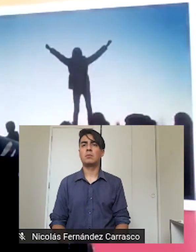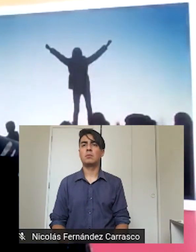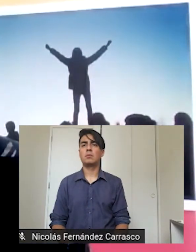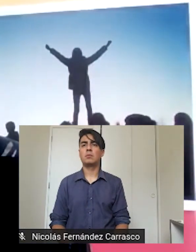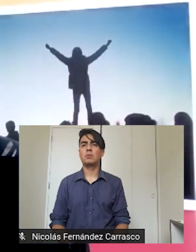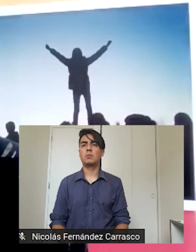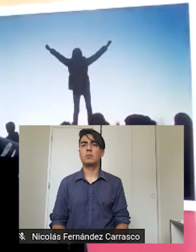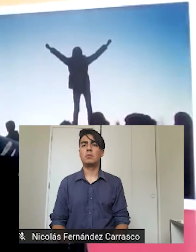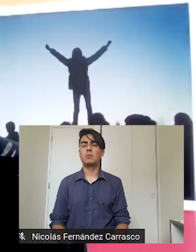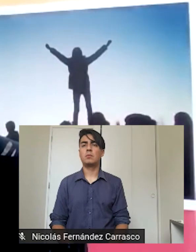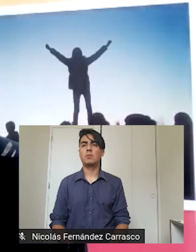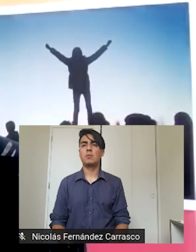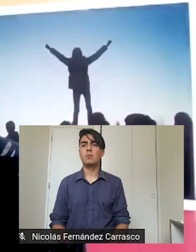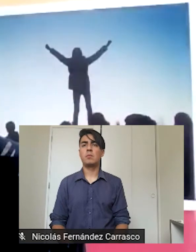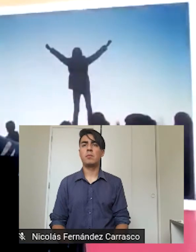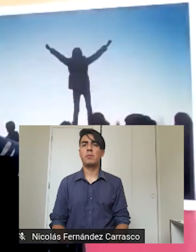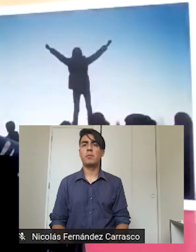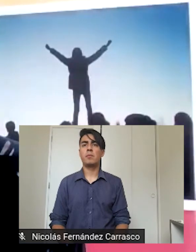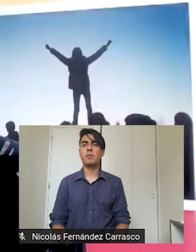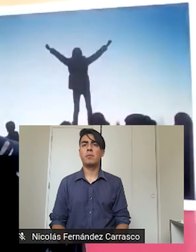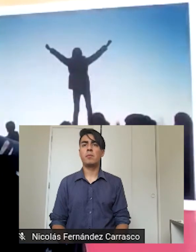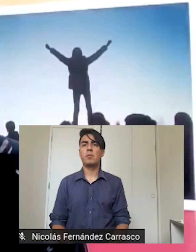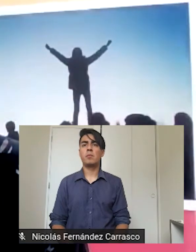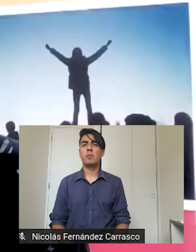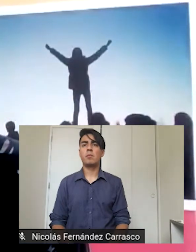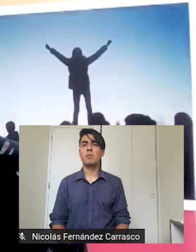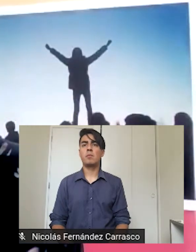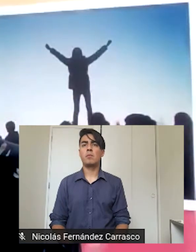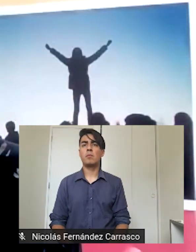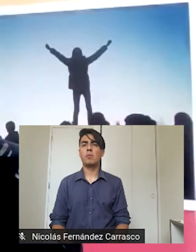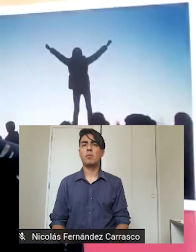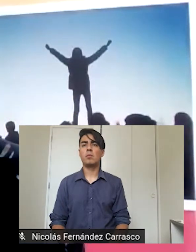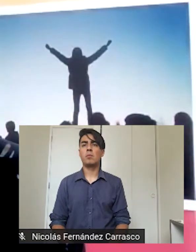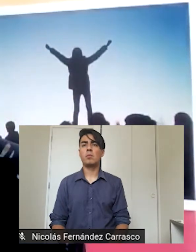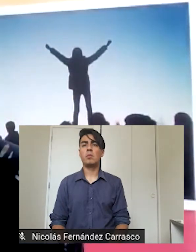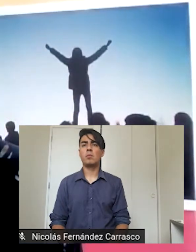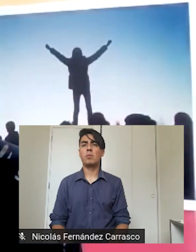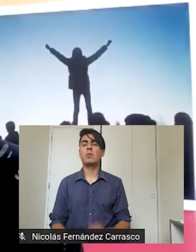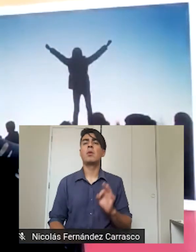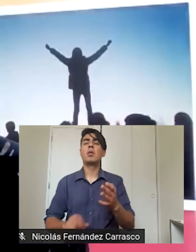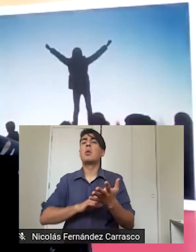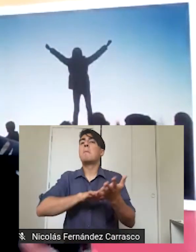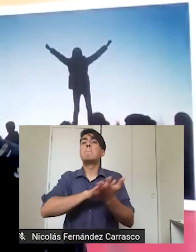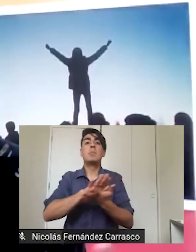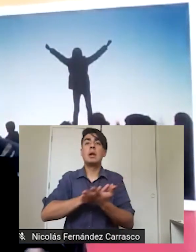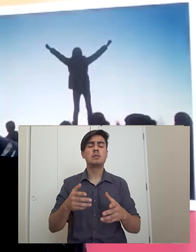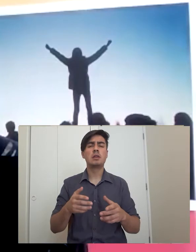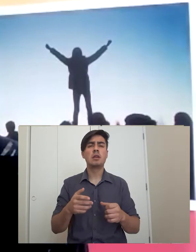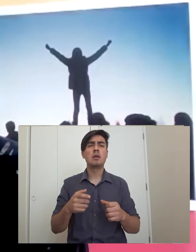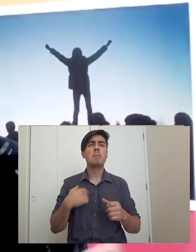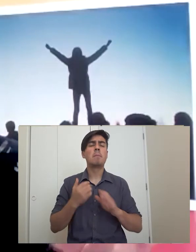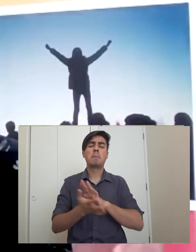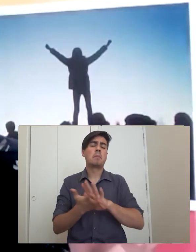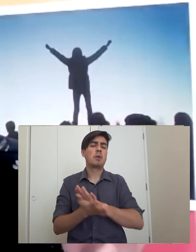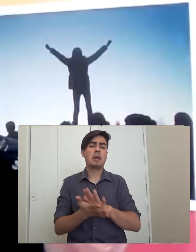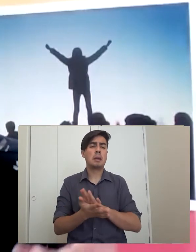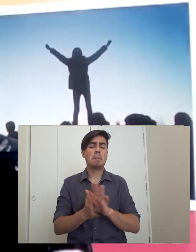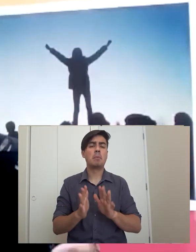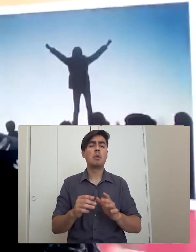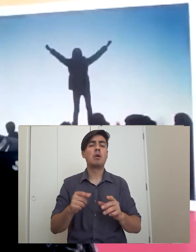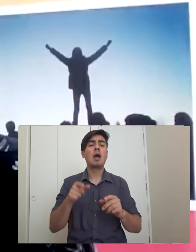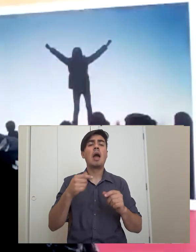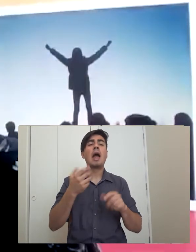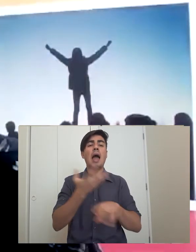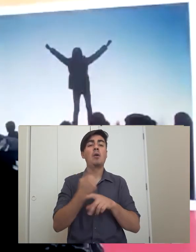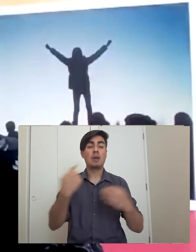por ejemplo, se puede hablar de ciencias naturales con esa perspectiva. Tenemos profesores que han tratado Por ejemplo, hay un